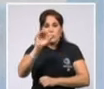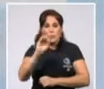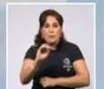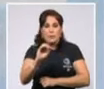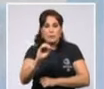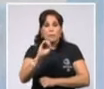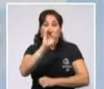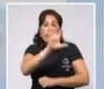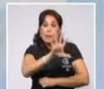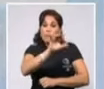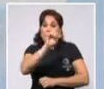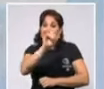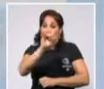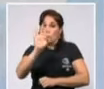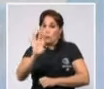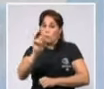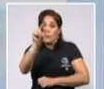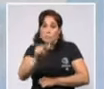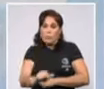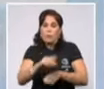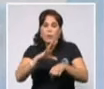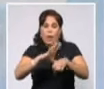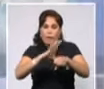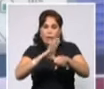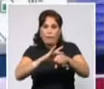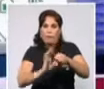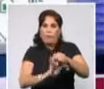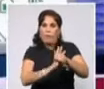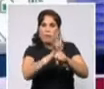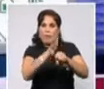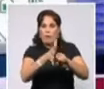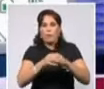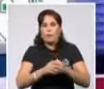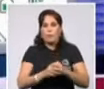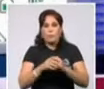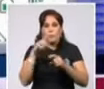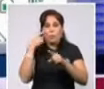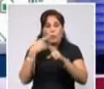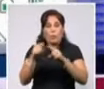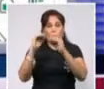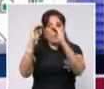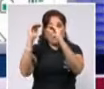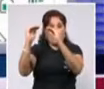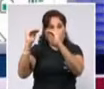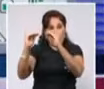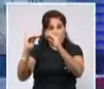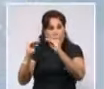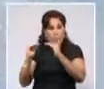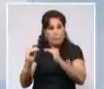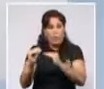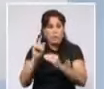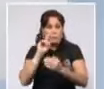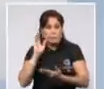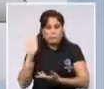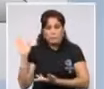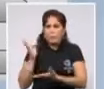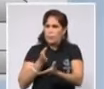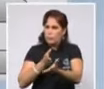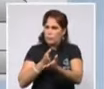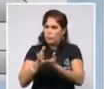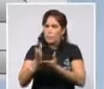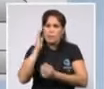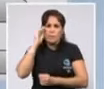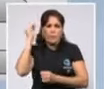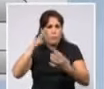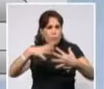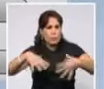568 personas con la COVID-19. Pasemos a ver otra de las gráficas para continuar conociendo la